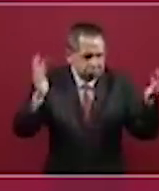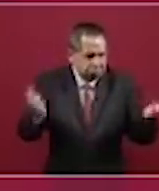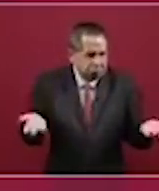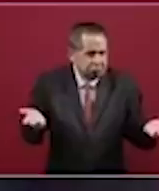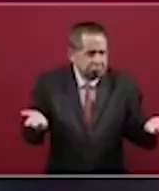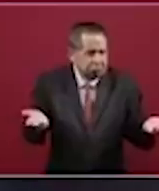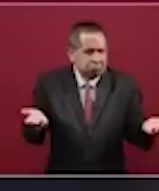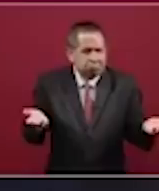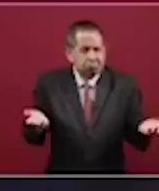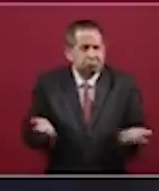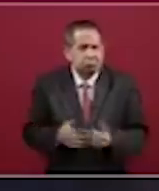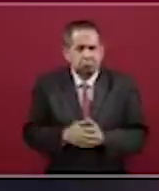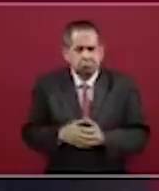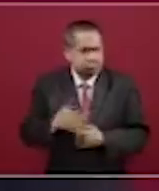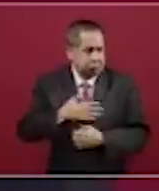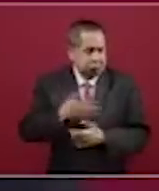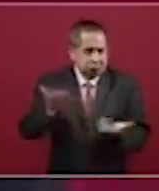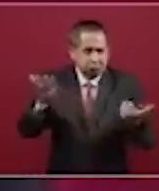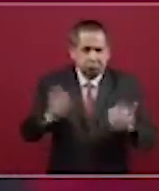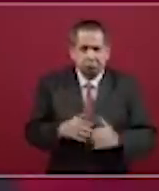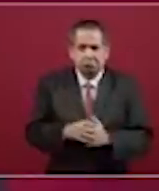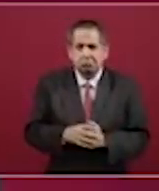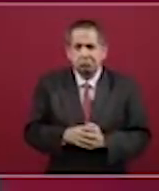sea, yo